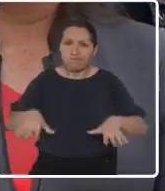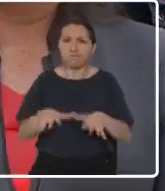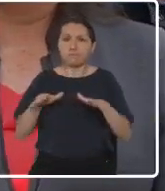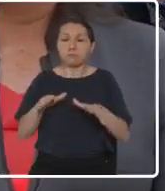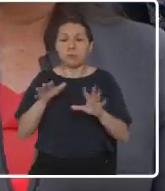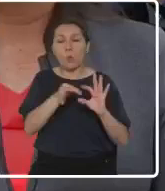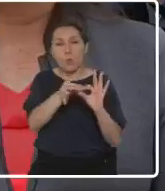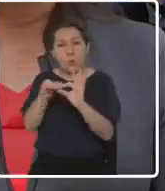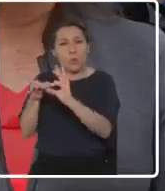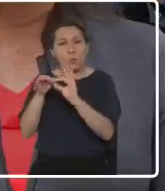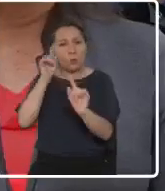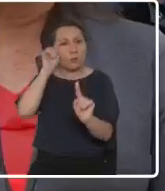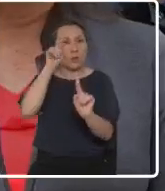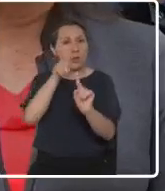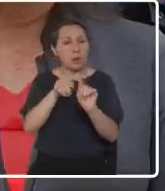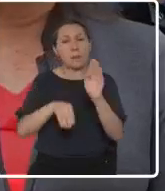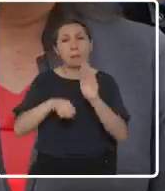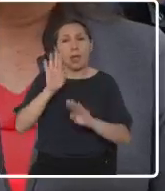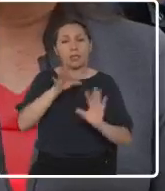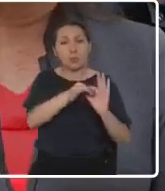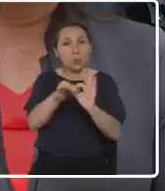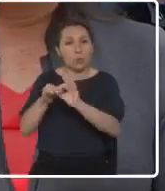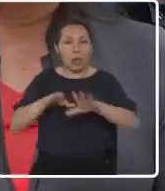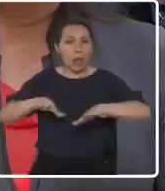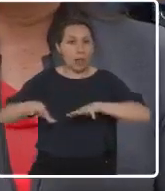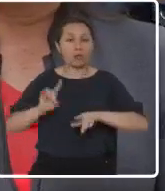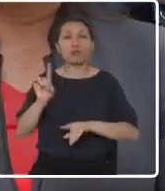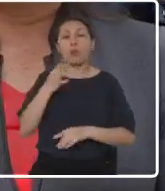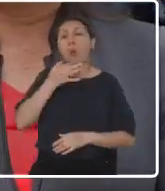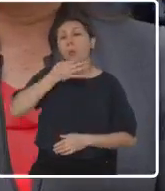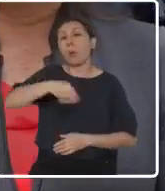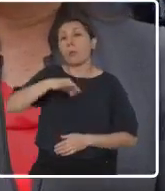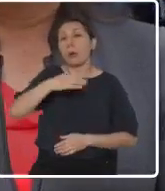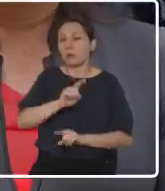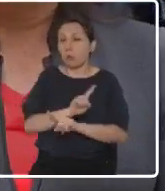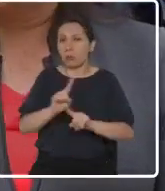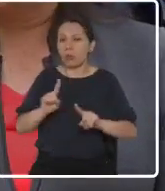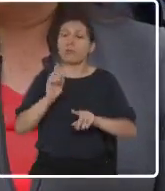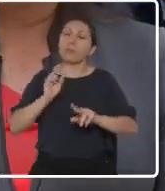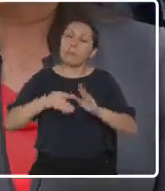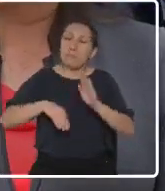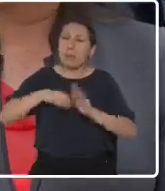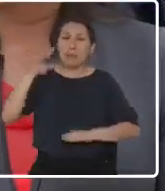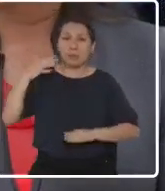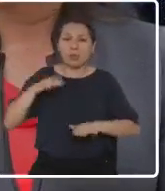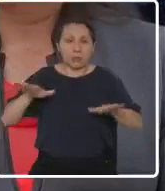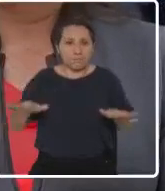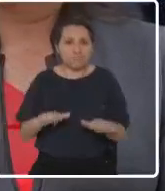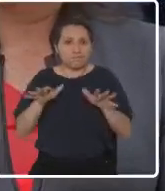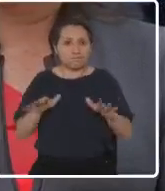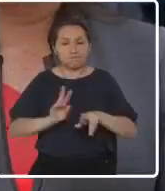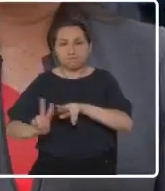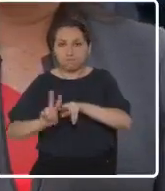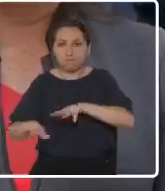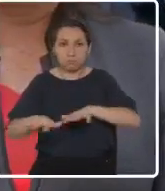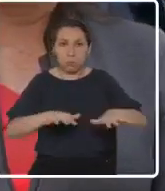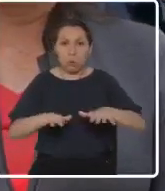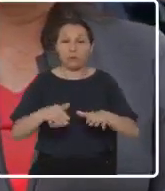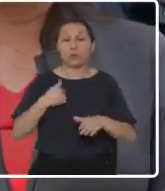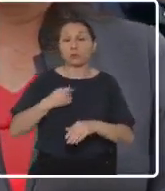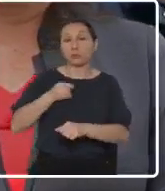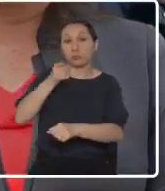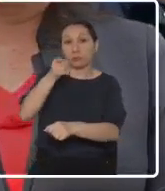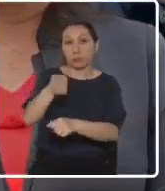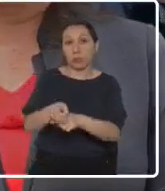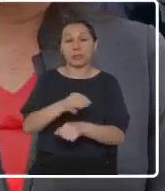de propósito, pero por sobre todo con unidad de acción. No solo palabras, principalmente acción. Es por ello que he